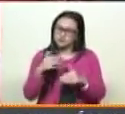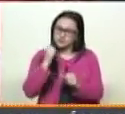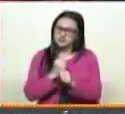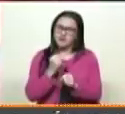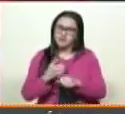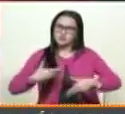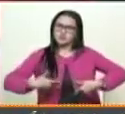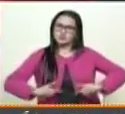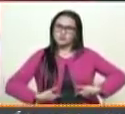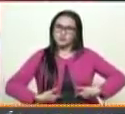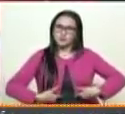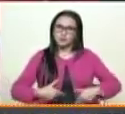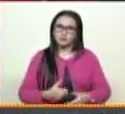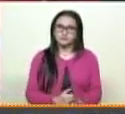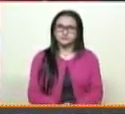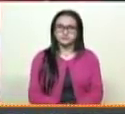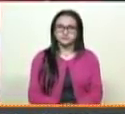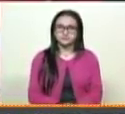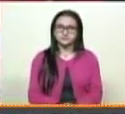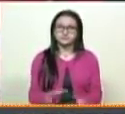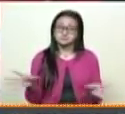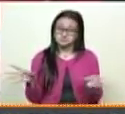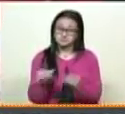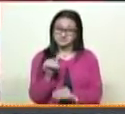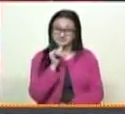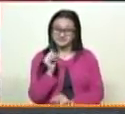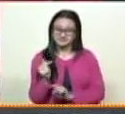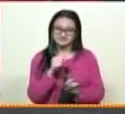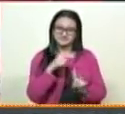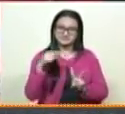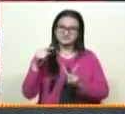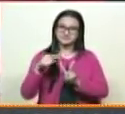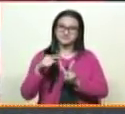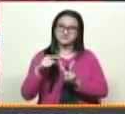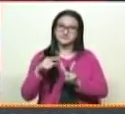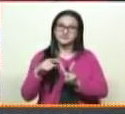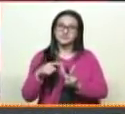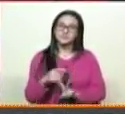iniciativa y buena cooperación. Con esta información, nosotros vamos a regresar el contacto con